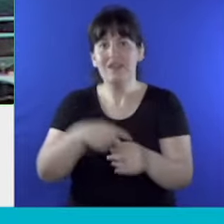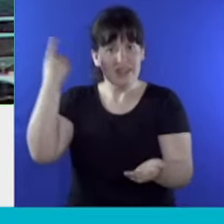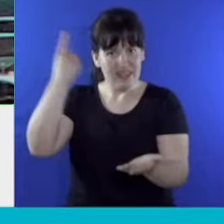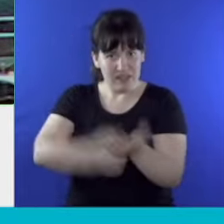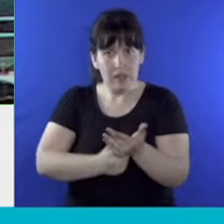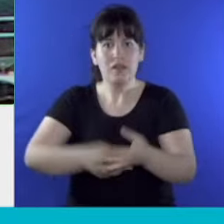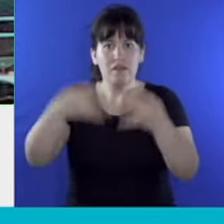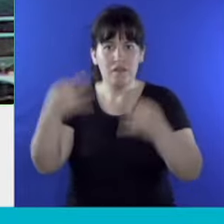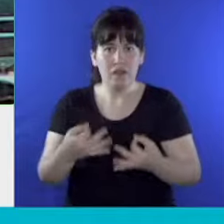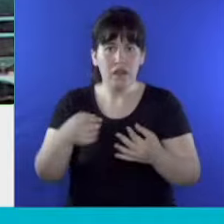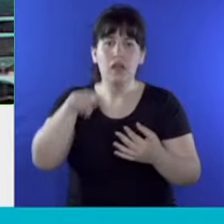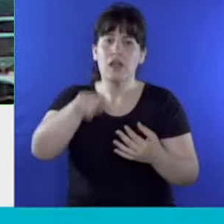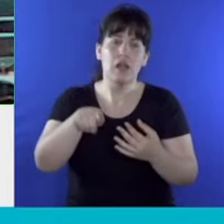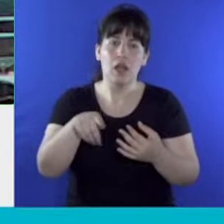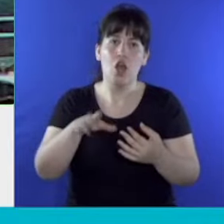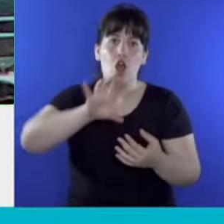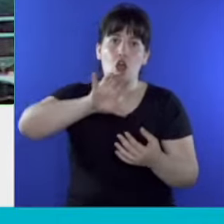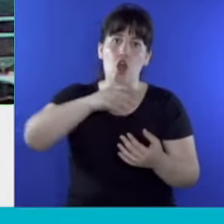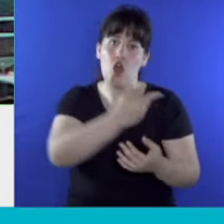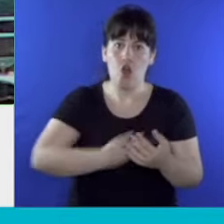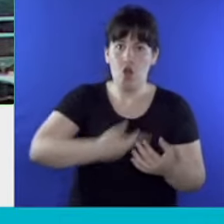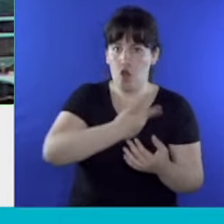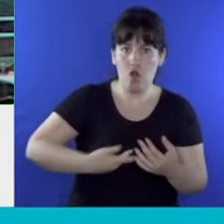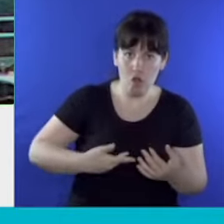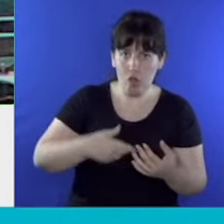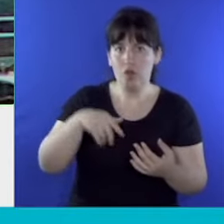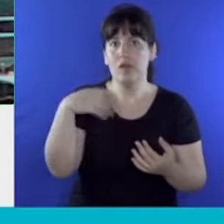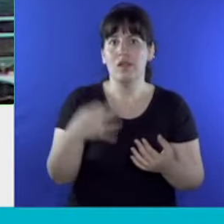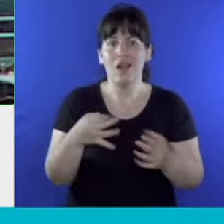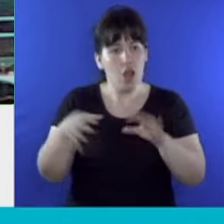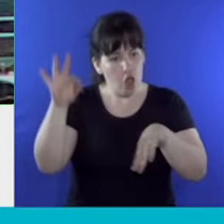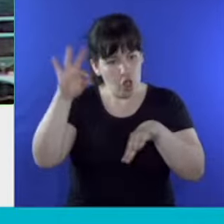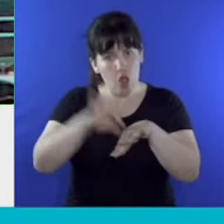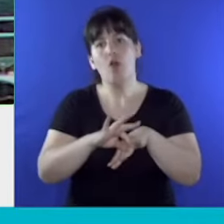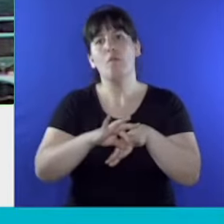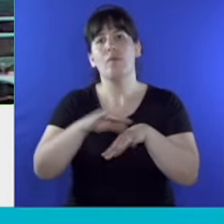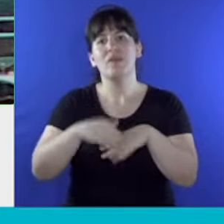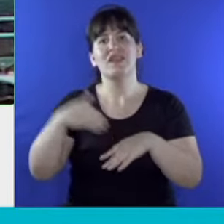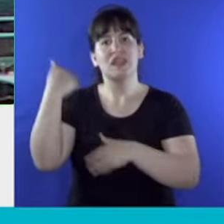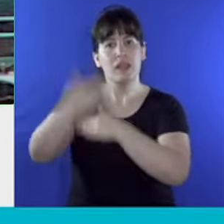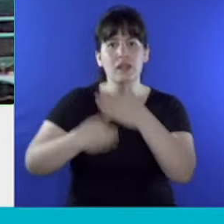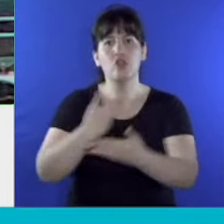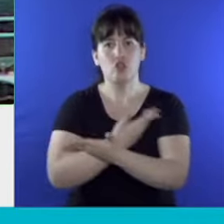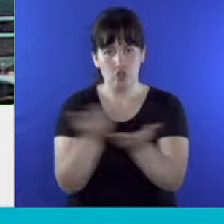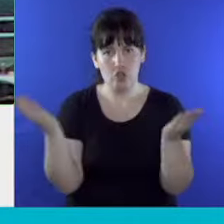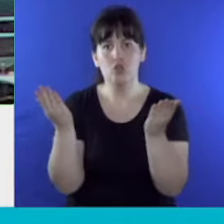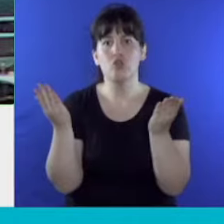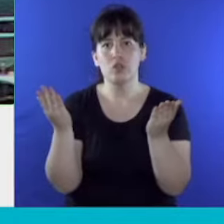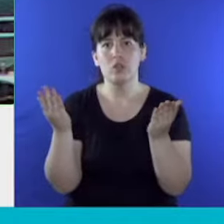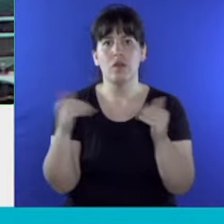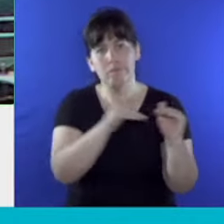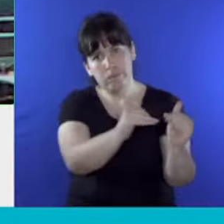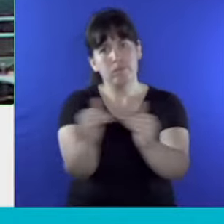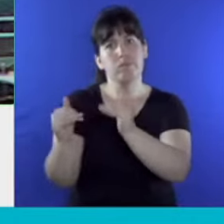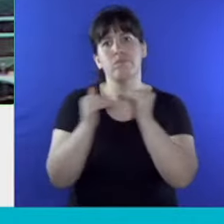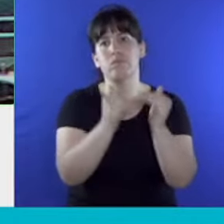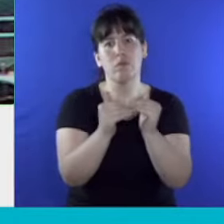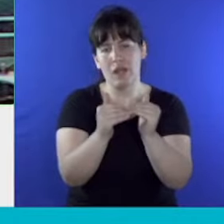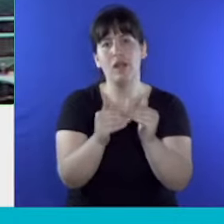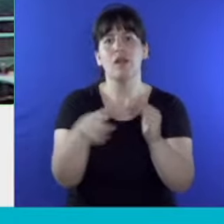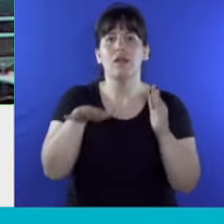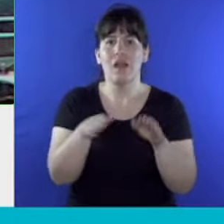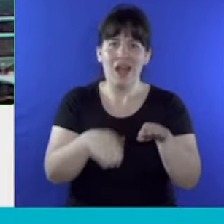como toman los gobiernos que gobiernan, y son los gobiernos que tienen compromiso con el desarrollo social, con la ecuanimidad, con la